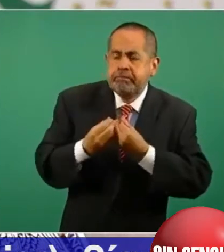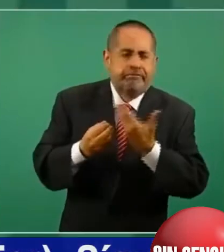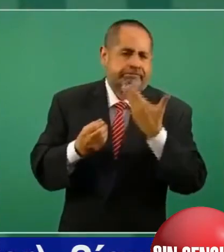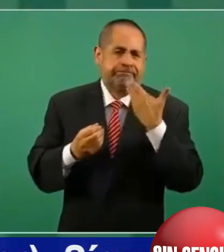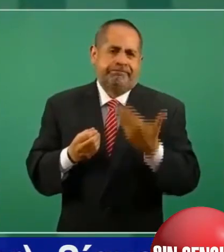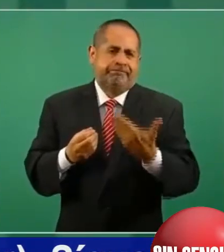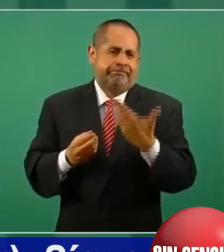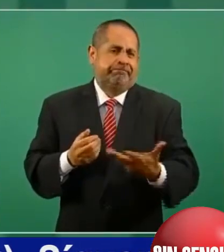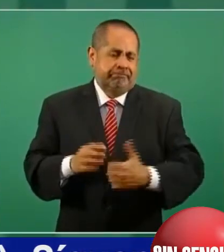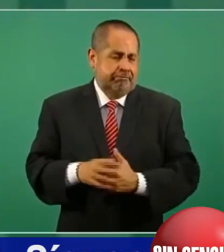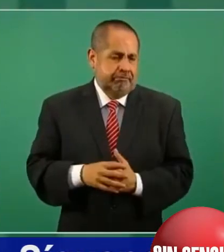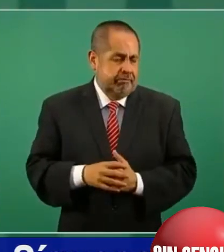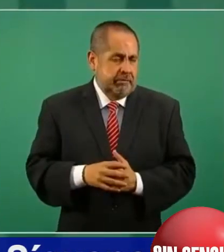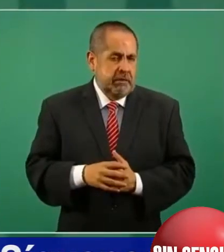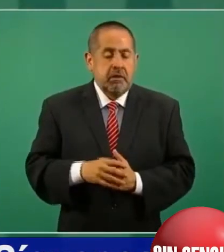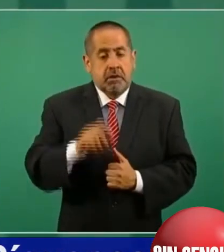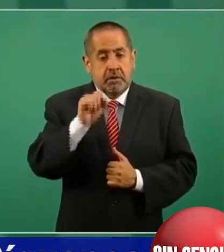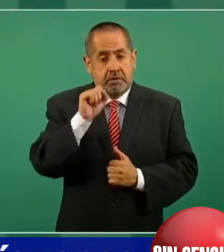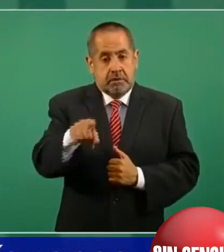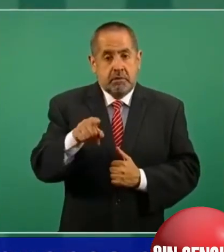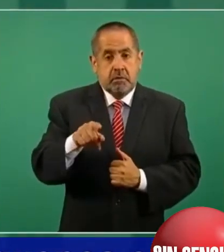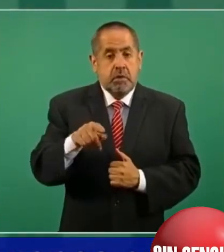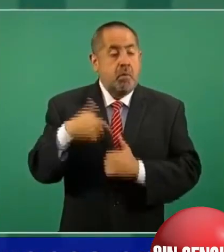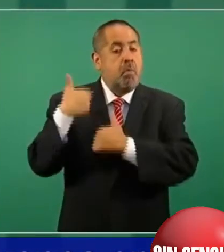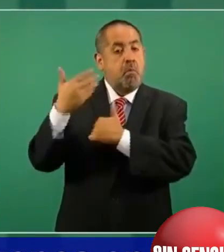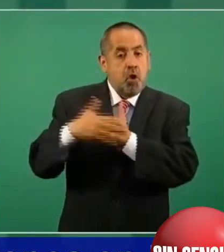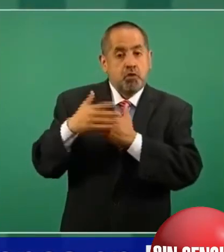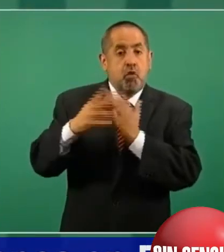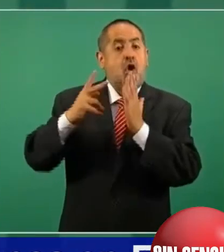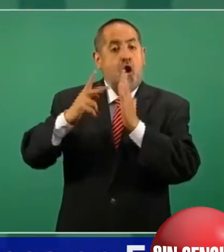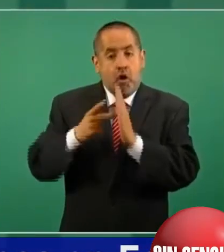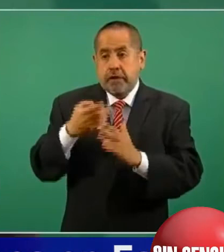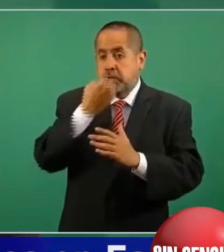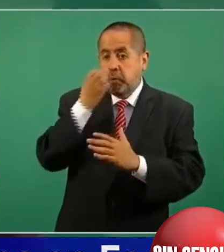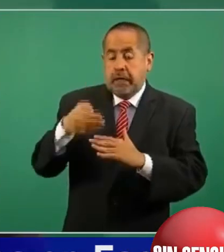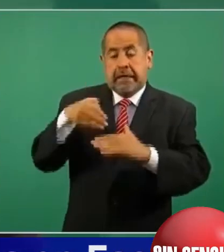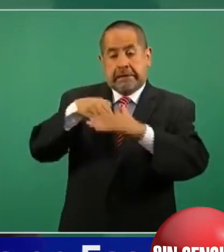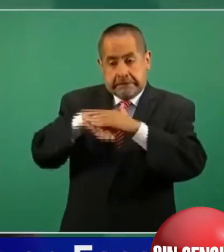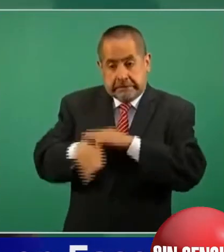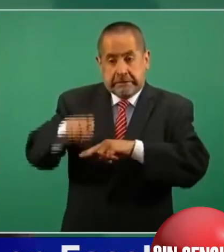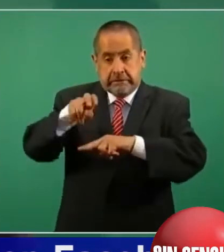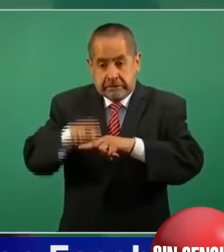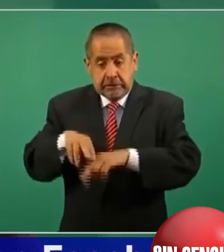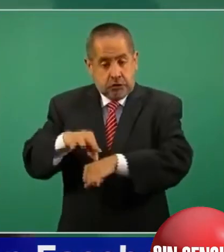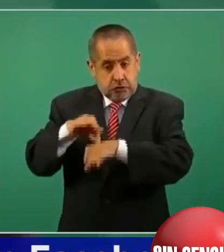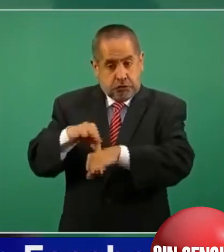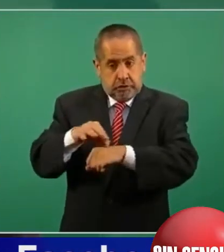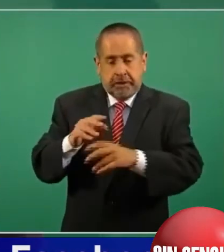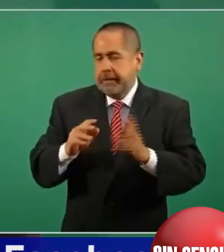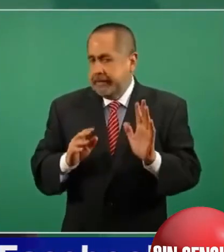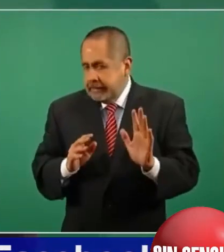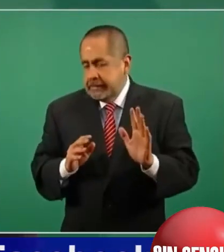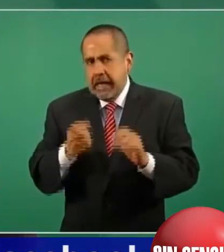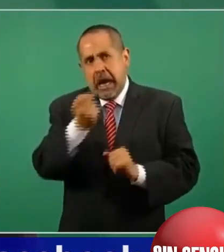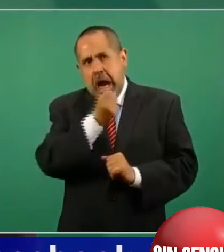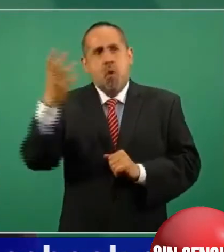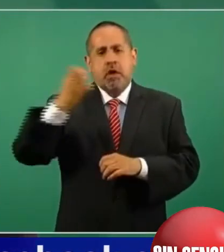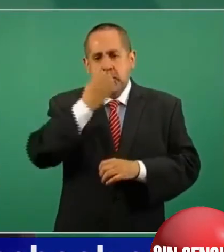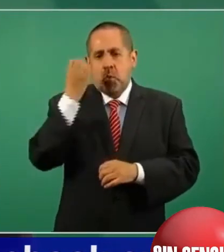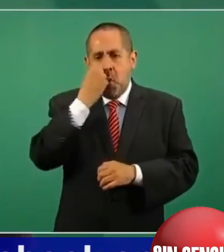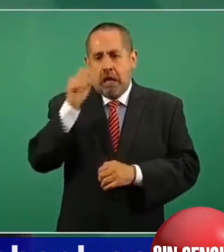aprendizaje. En cuanto al regreso a clases, ya hay muchas escuelas en el país